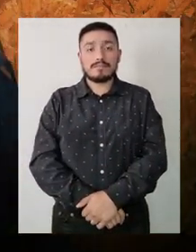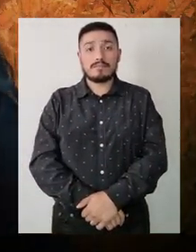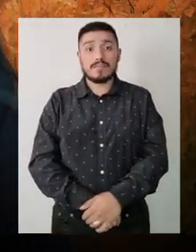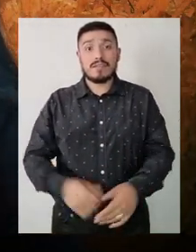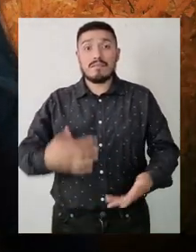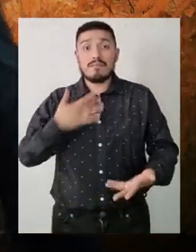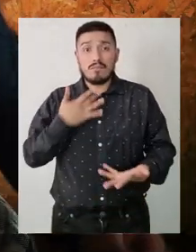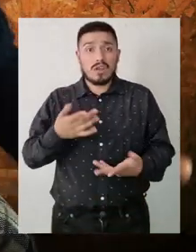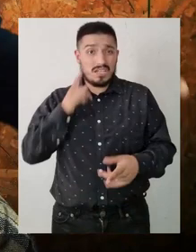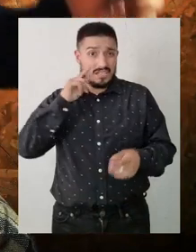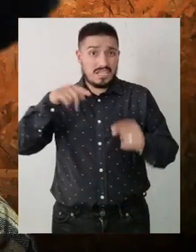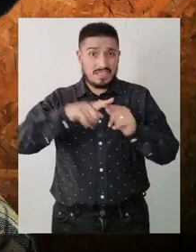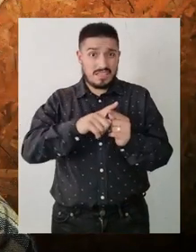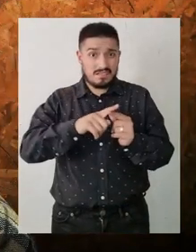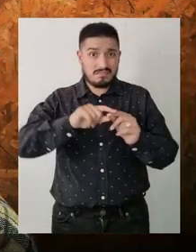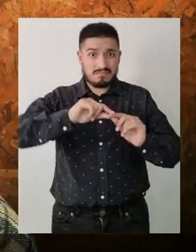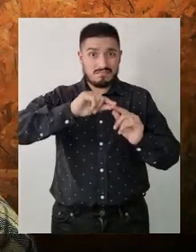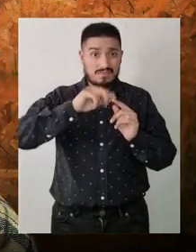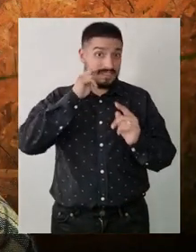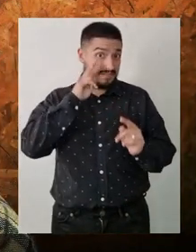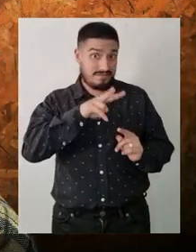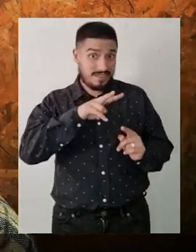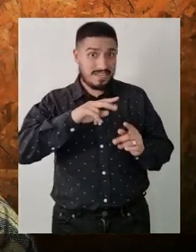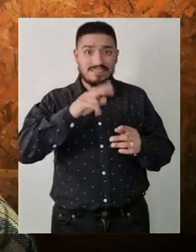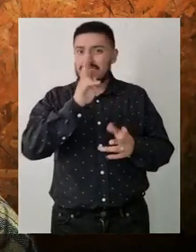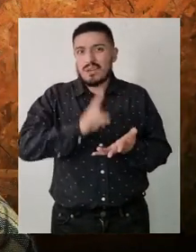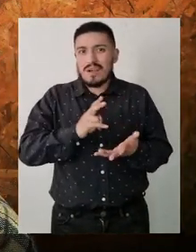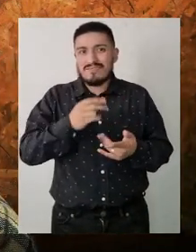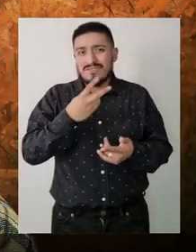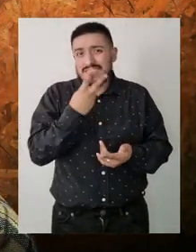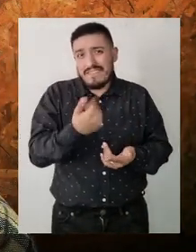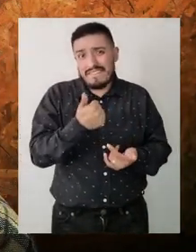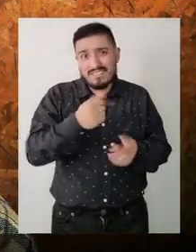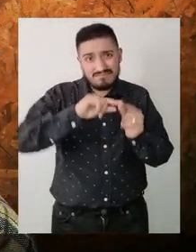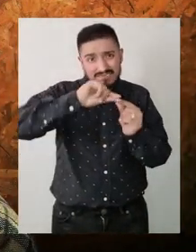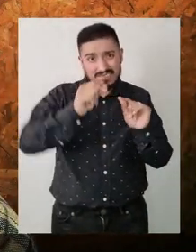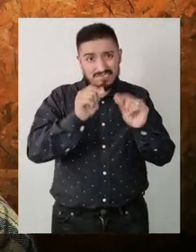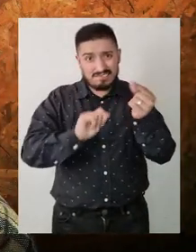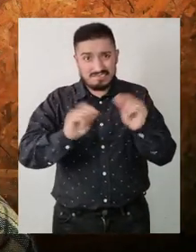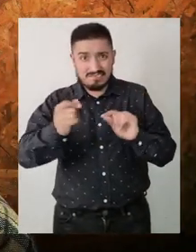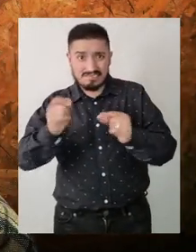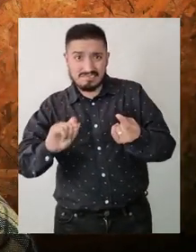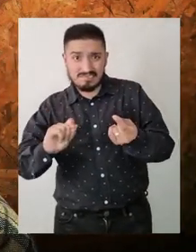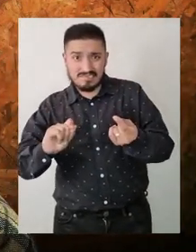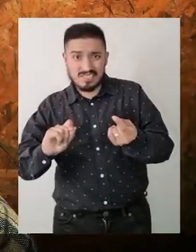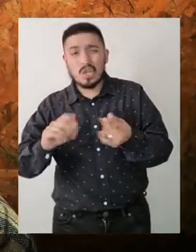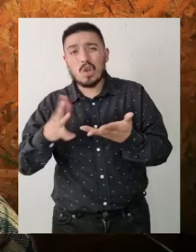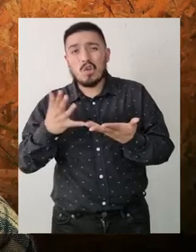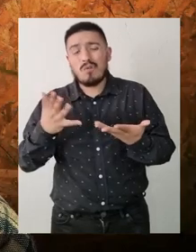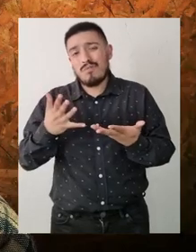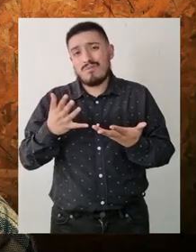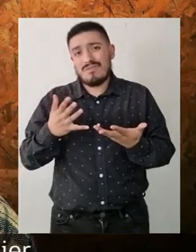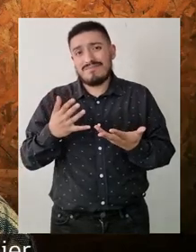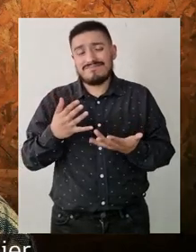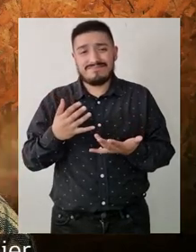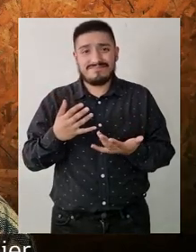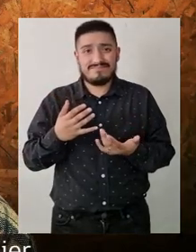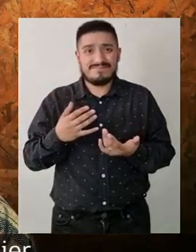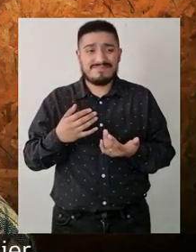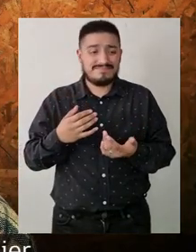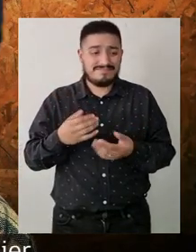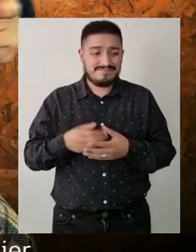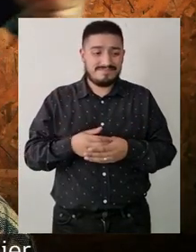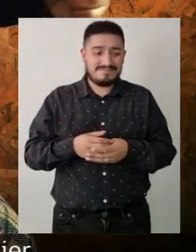Porque si lo pongo así, igual no queda bien. Mira, queda como, no, tiene